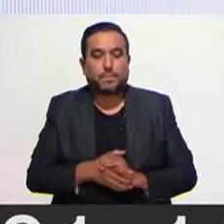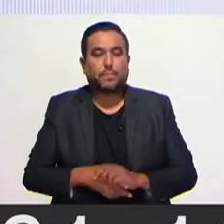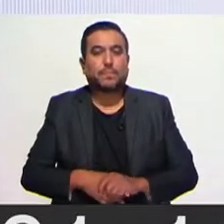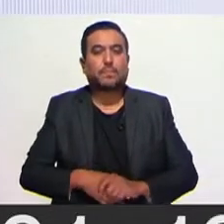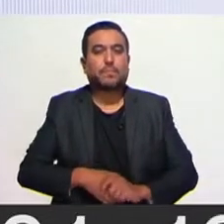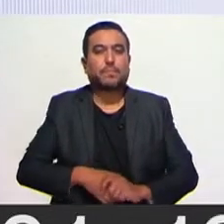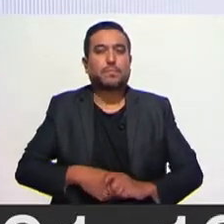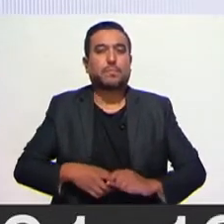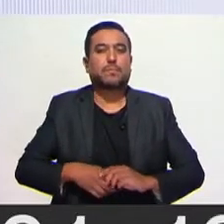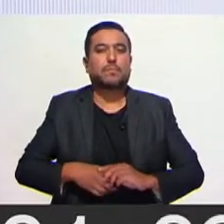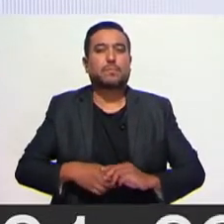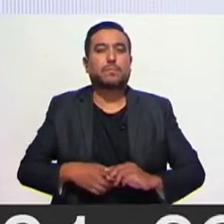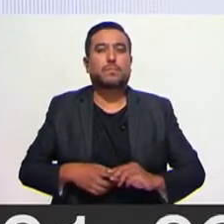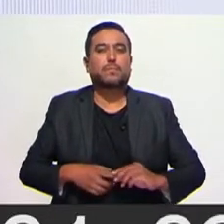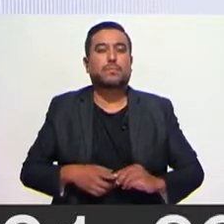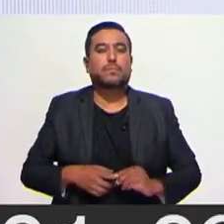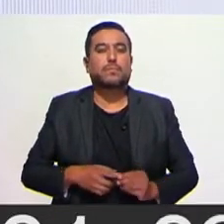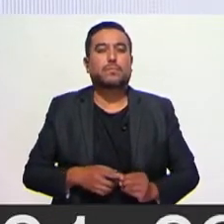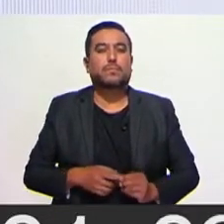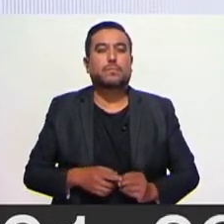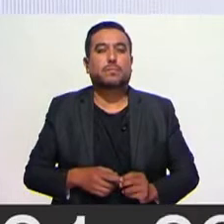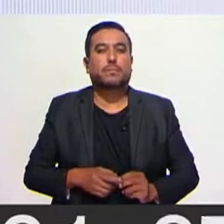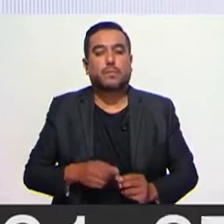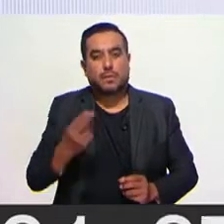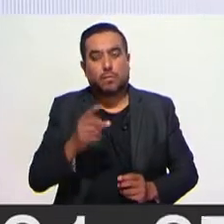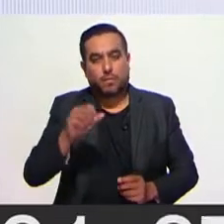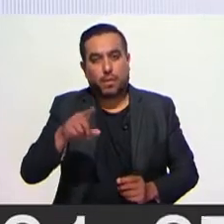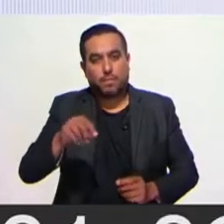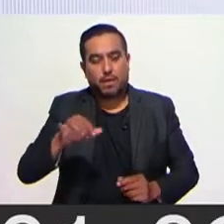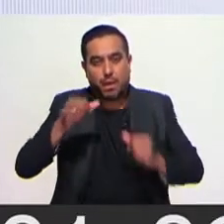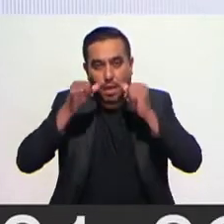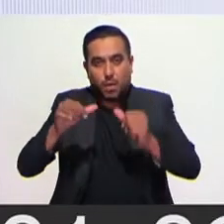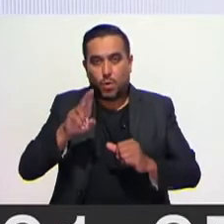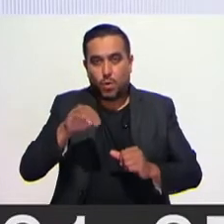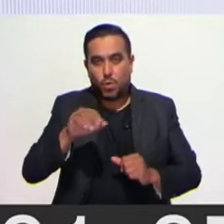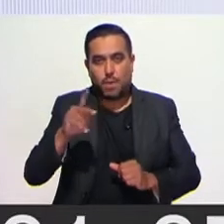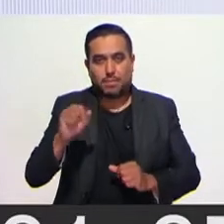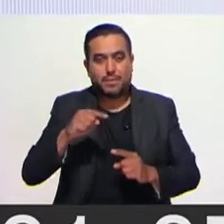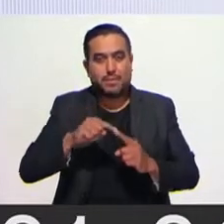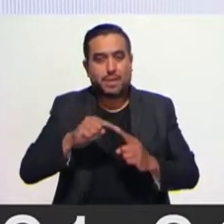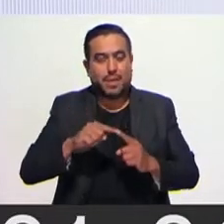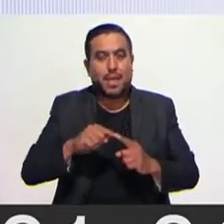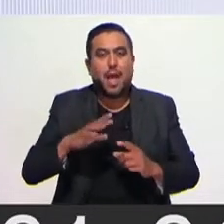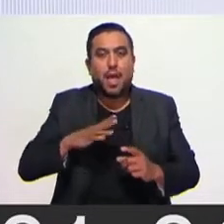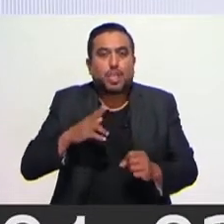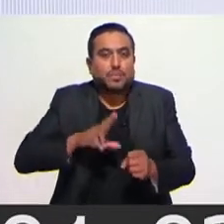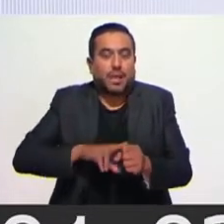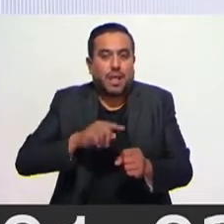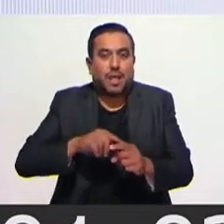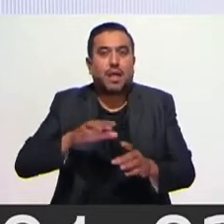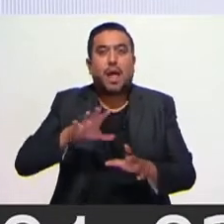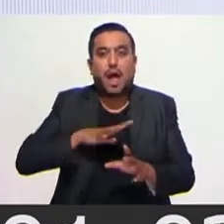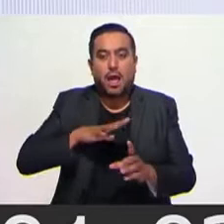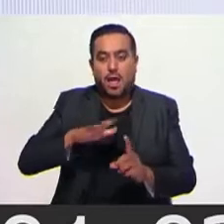es necesario que atendamos bien las clínicas UMAPS, que den servicio efectivo y eficiente en la